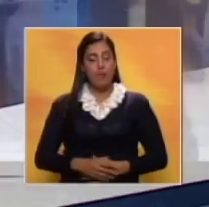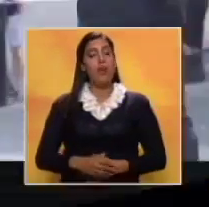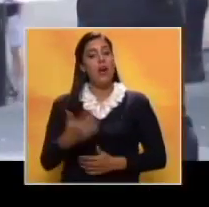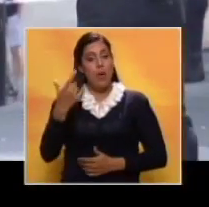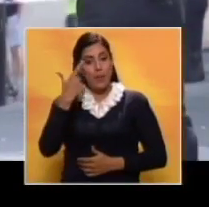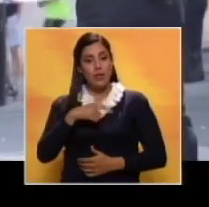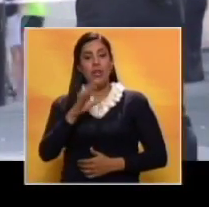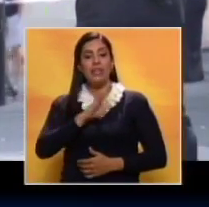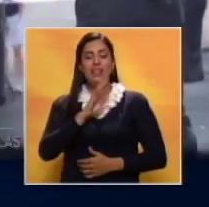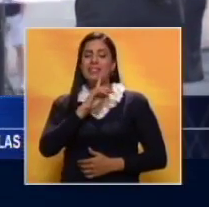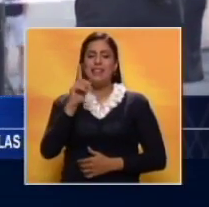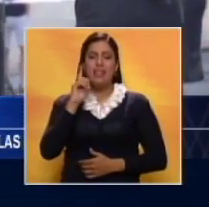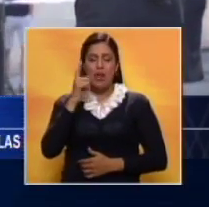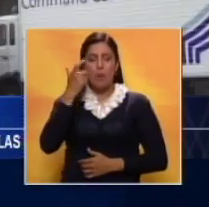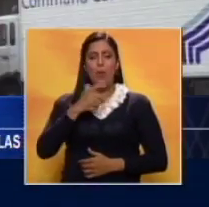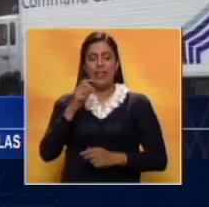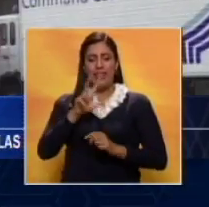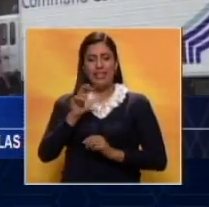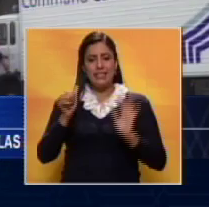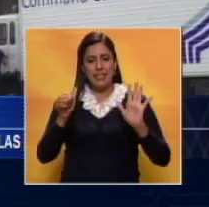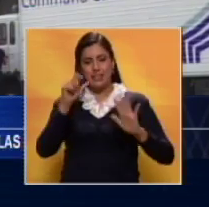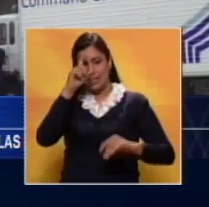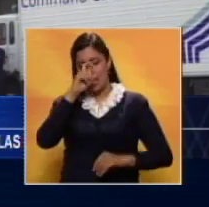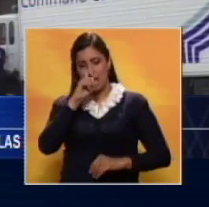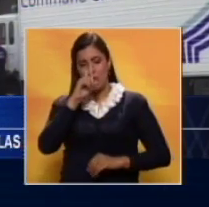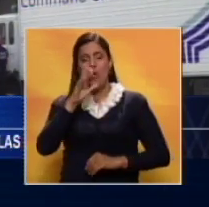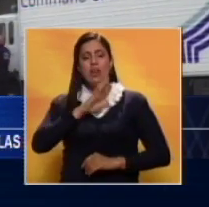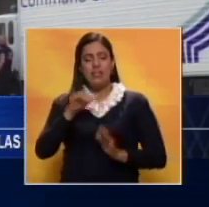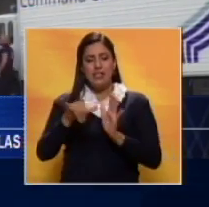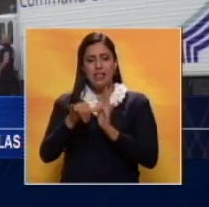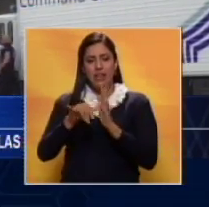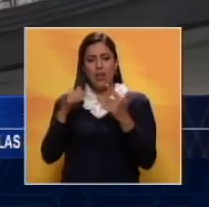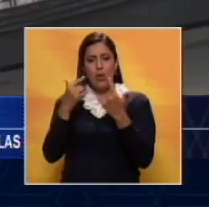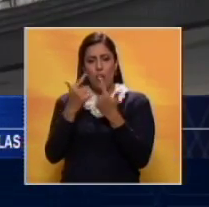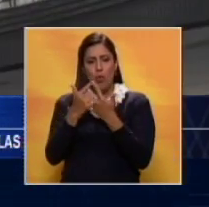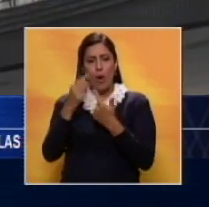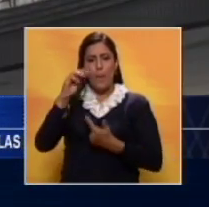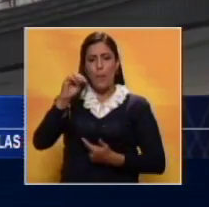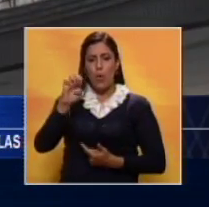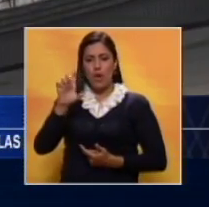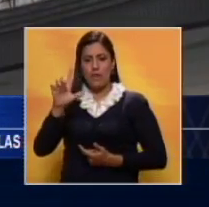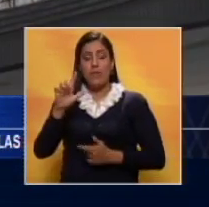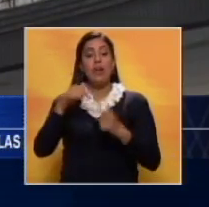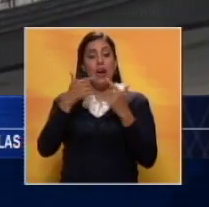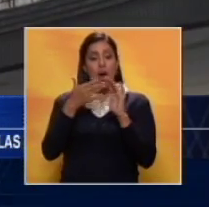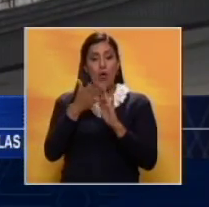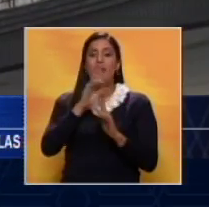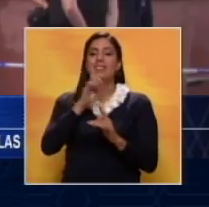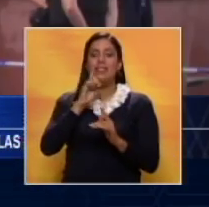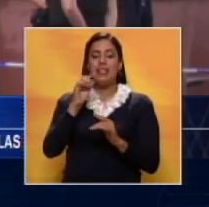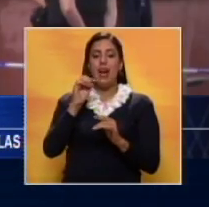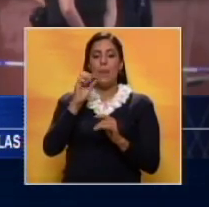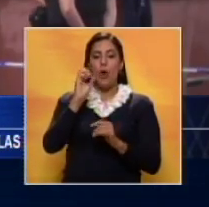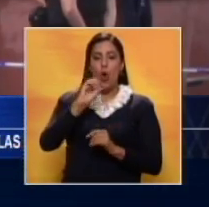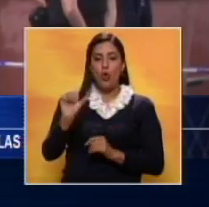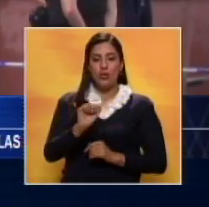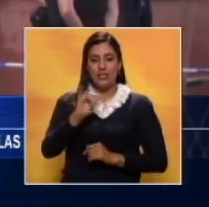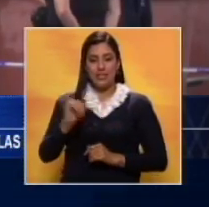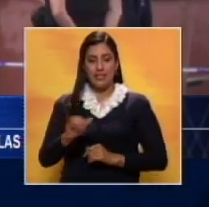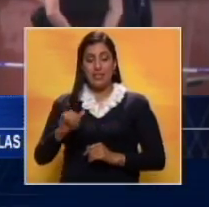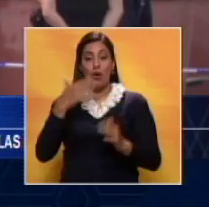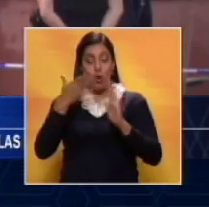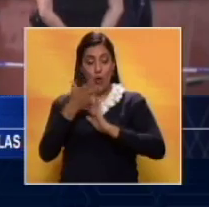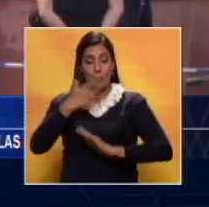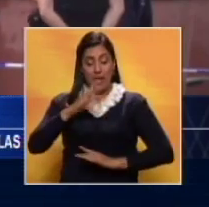El sujeto se trataría de un marroquí de 36 años, vecino de la zona de Molenbeek, conocido solo bajo las siglas de OZ.